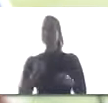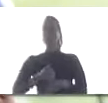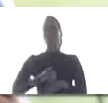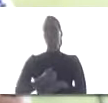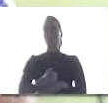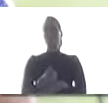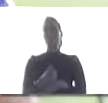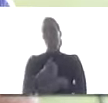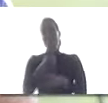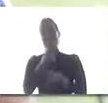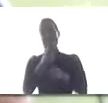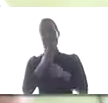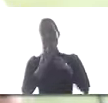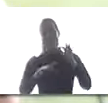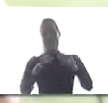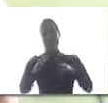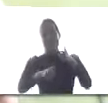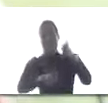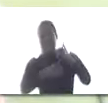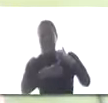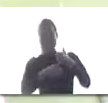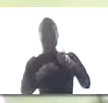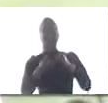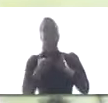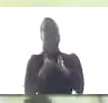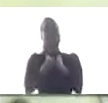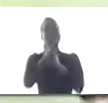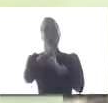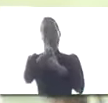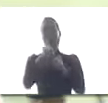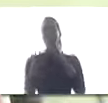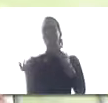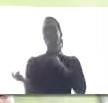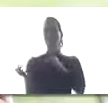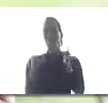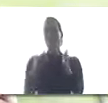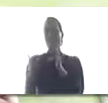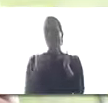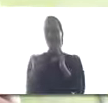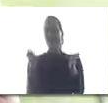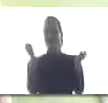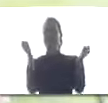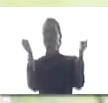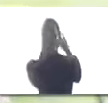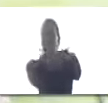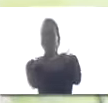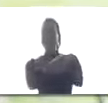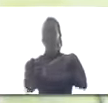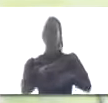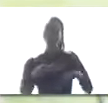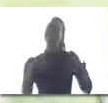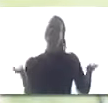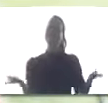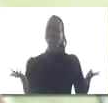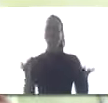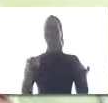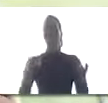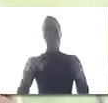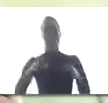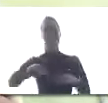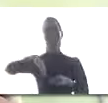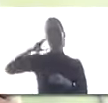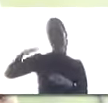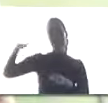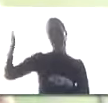es reconocer que en Colombia sigue el conflicto, que siguen afectando los campos y